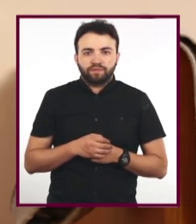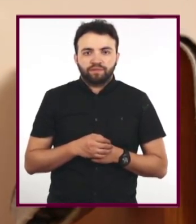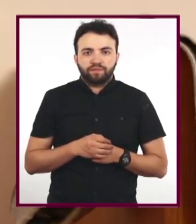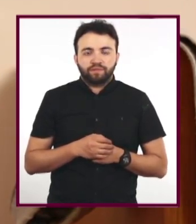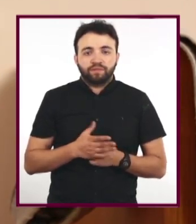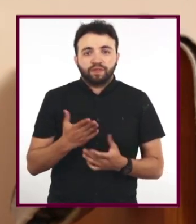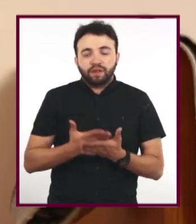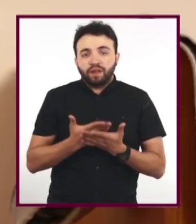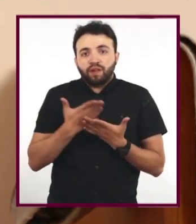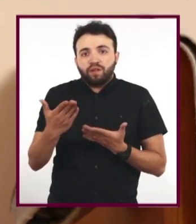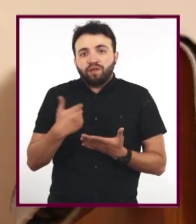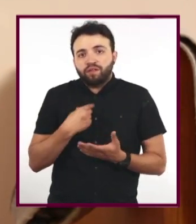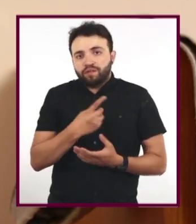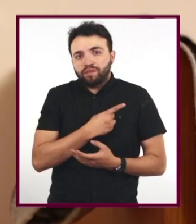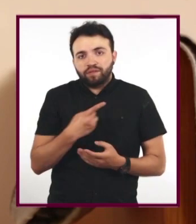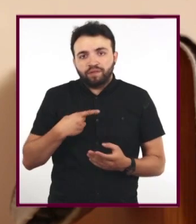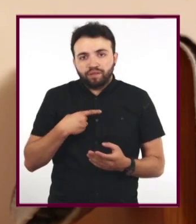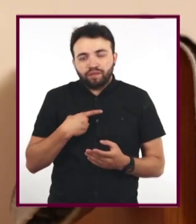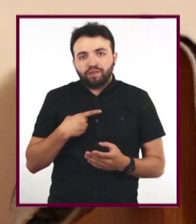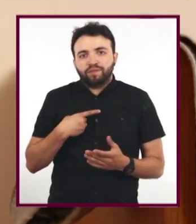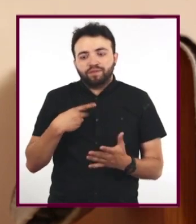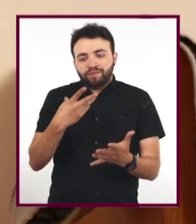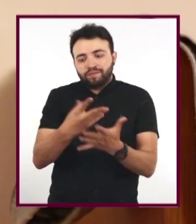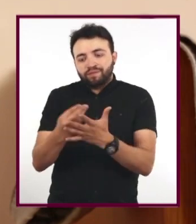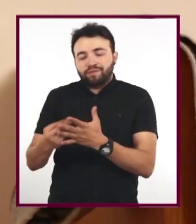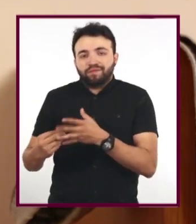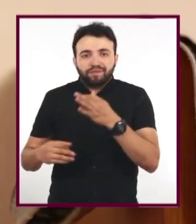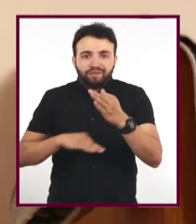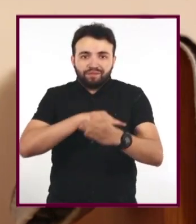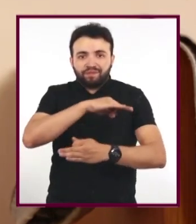Ay, ahora voy a tener que ordenar todo esto.